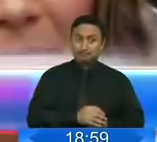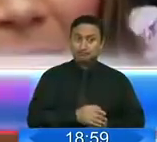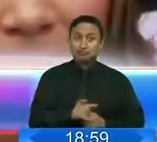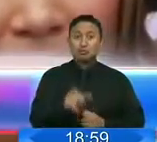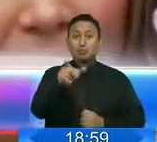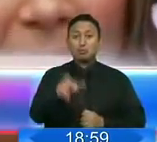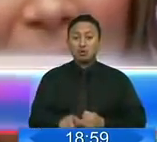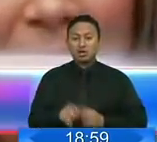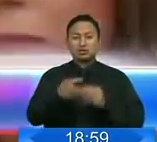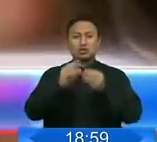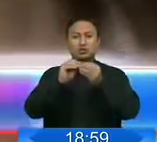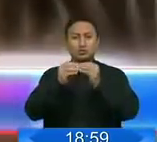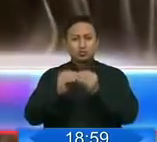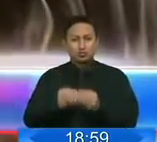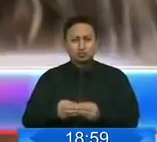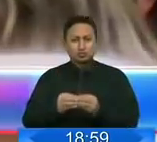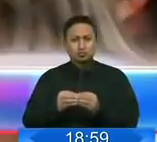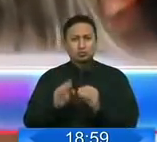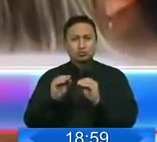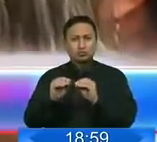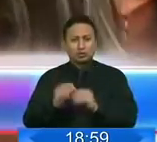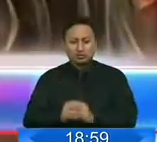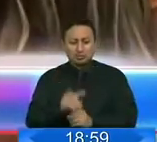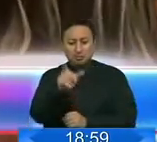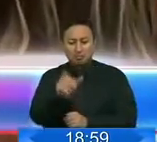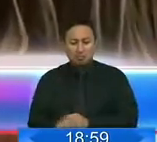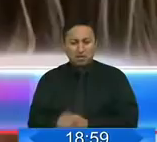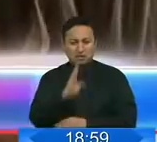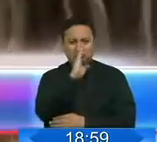o posturas de